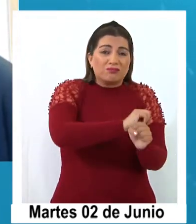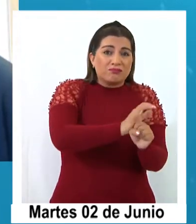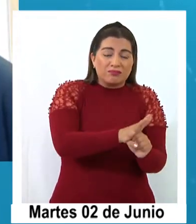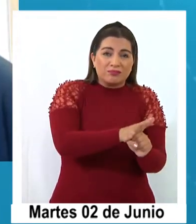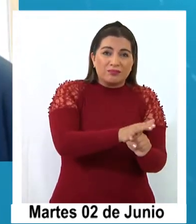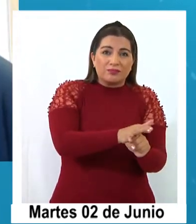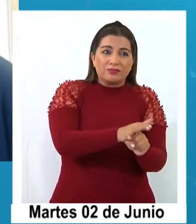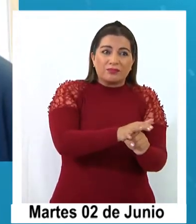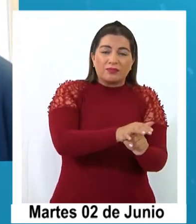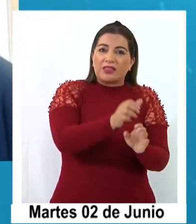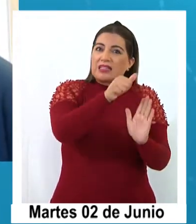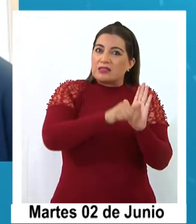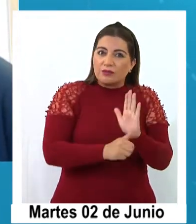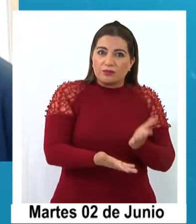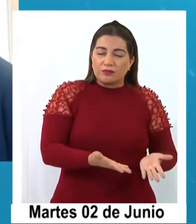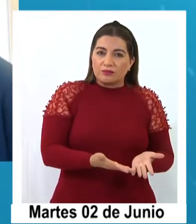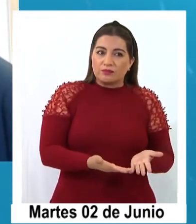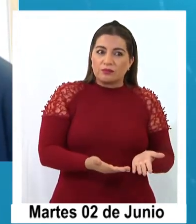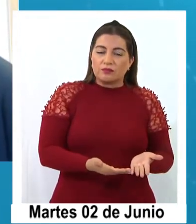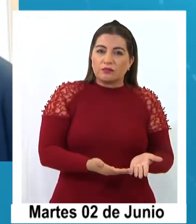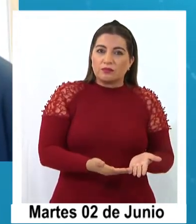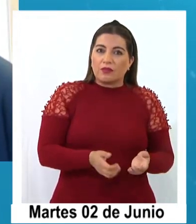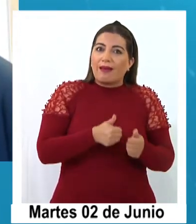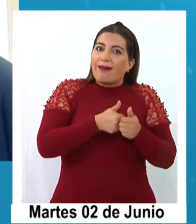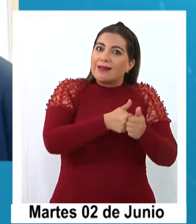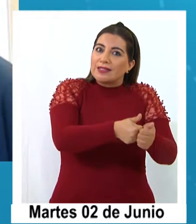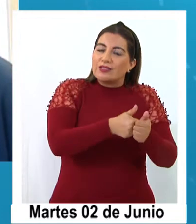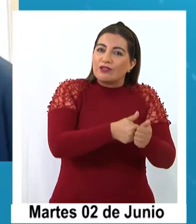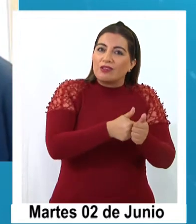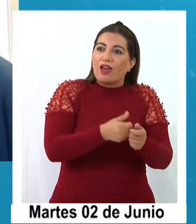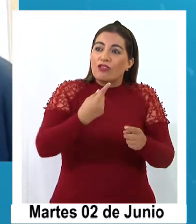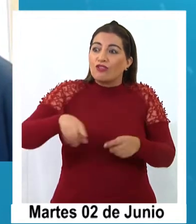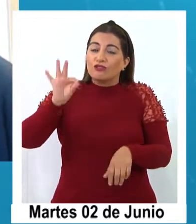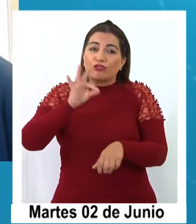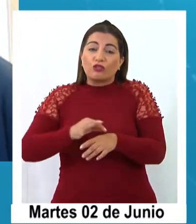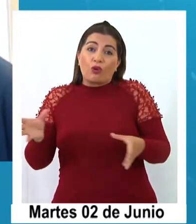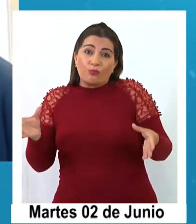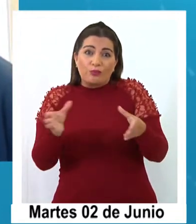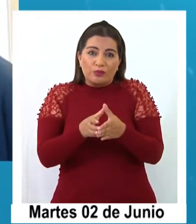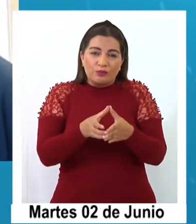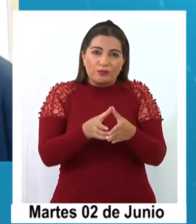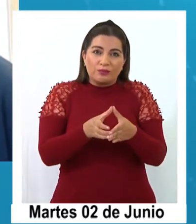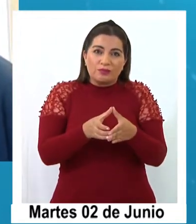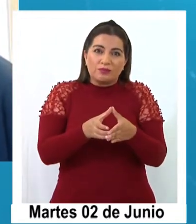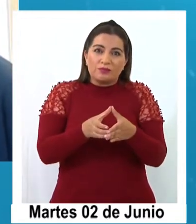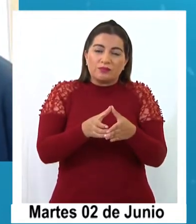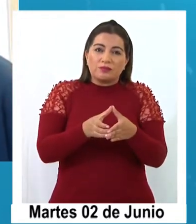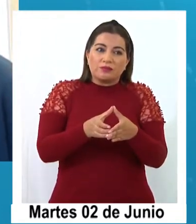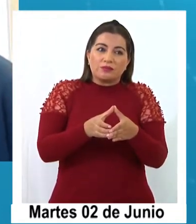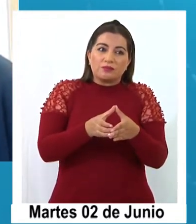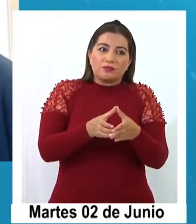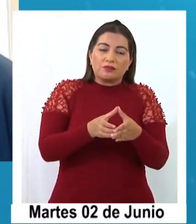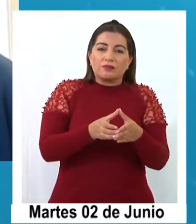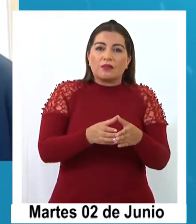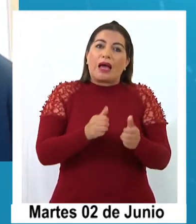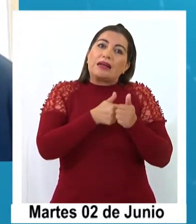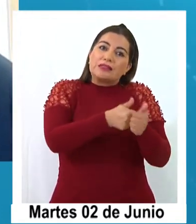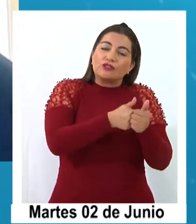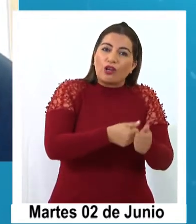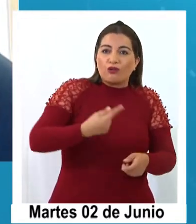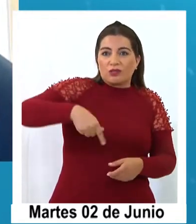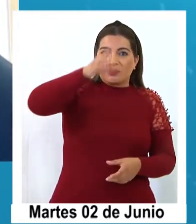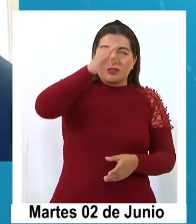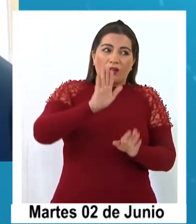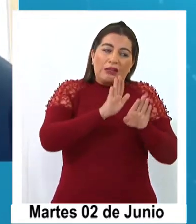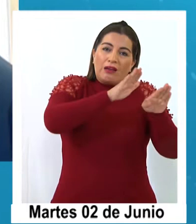de medicina, de cirugía, con una asesoría de un especialista, por grupo, varios especialistas que no son del área, asesorados por una